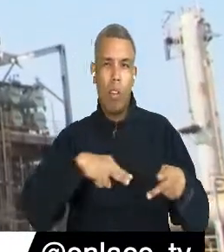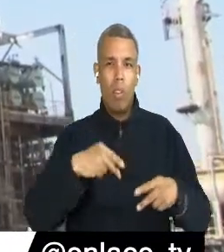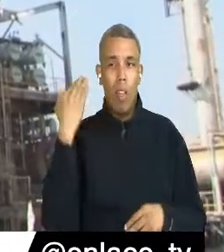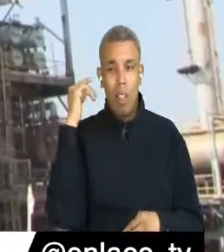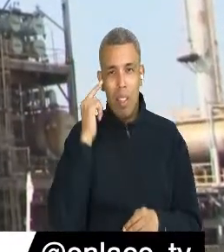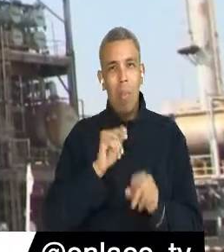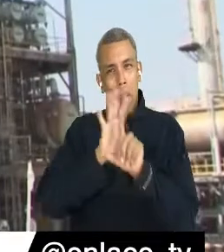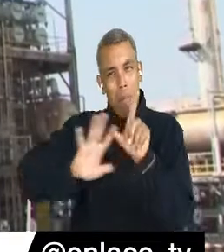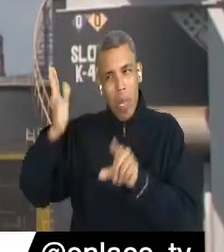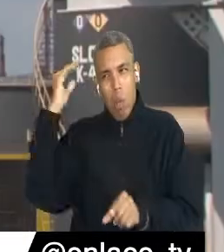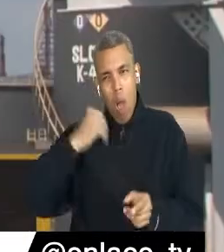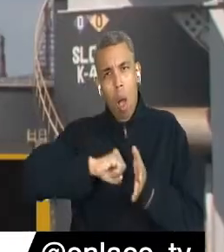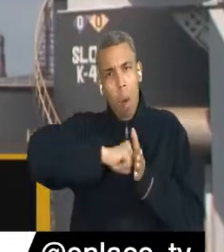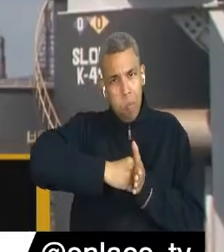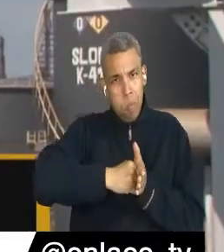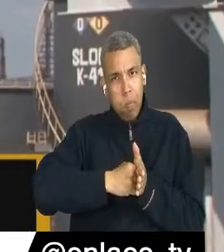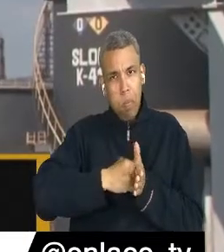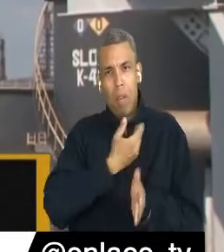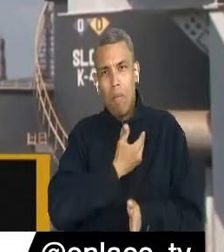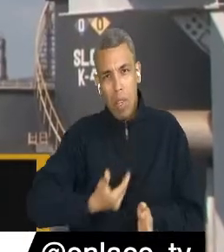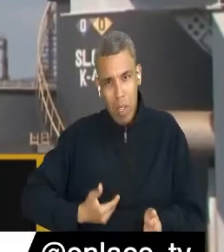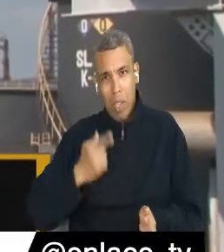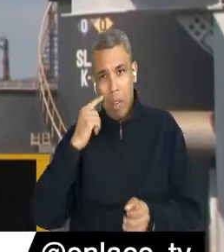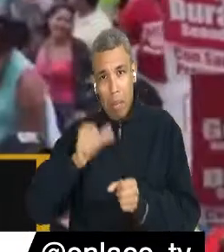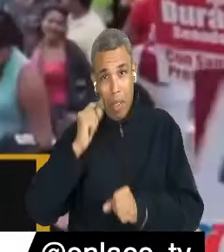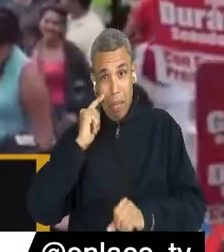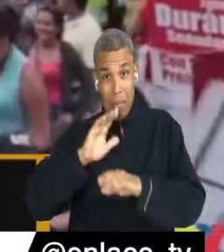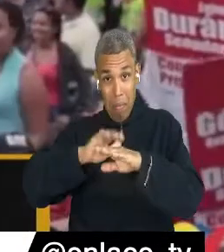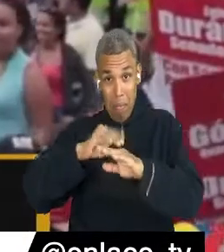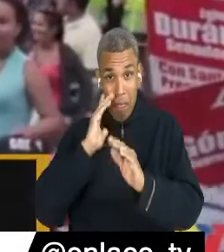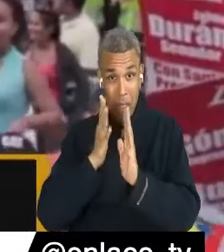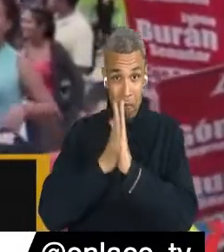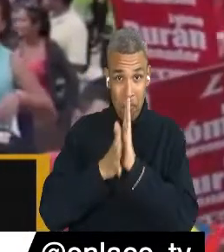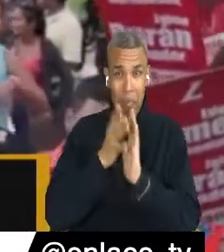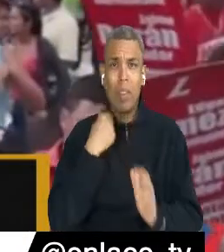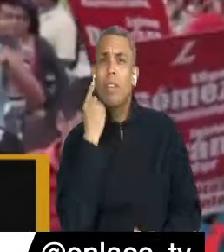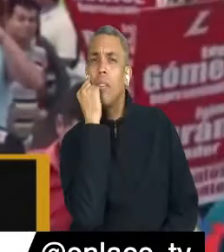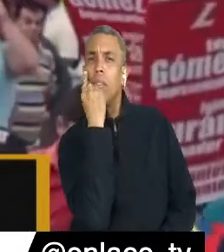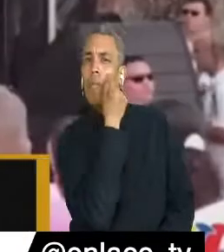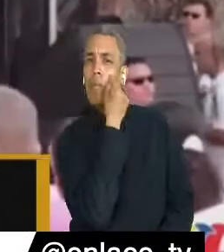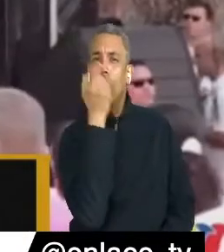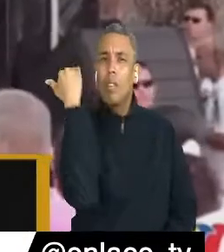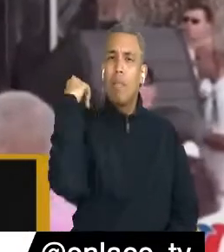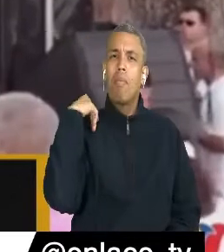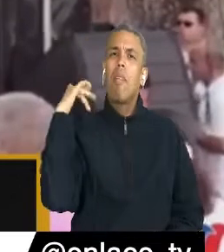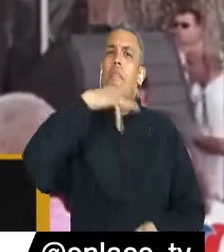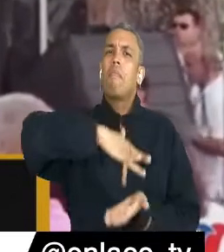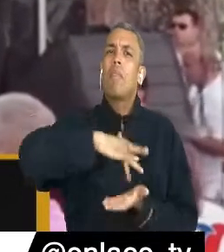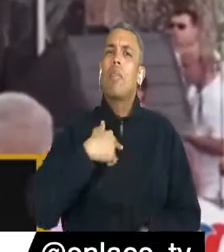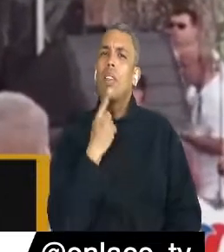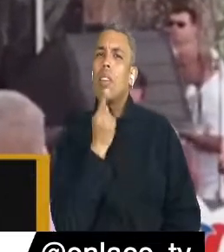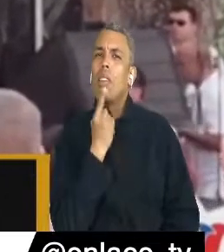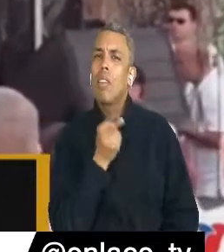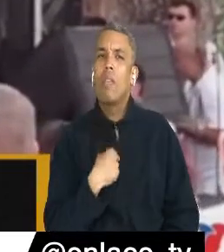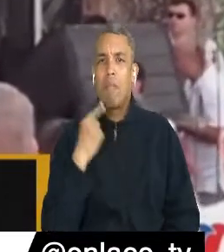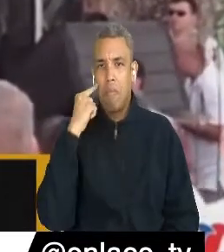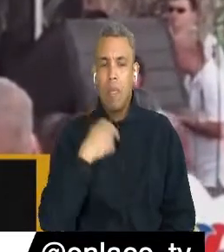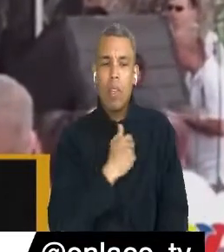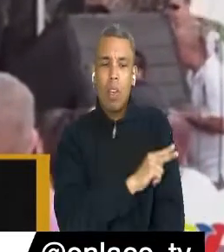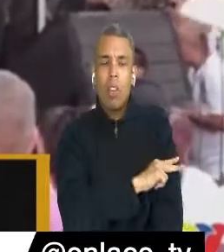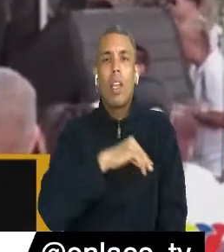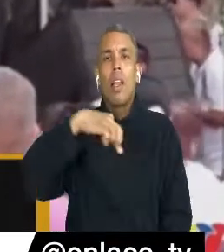las promesas y plazos que el gobierno le puso al PMRB. El presidente Juan Manuel Santos, en su campaña de reelección, dijo en el Hotel Pipatón